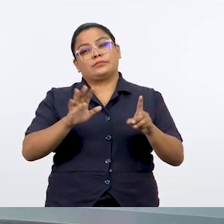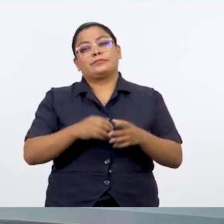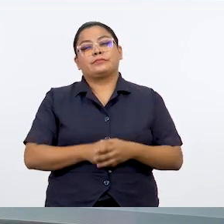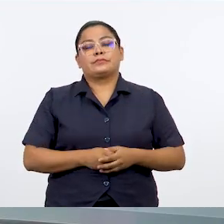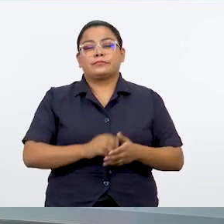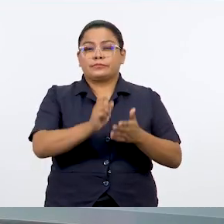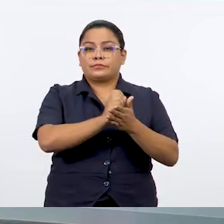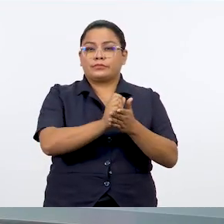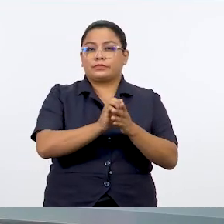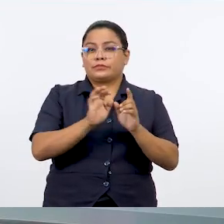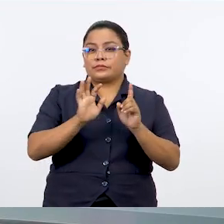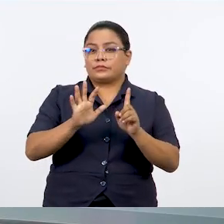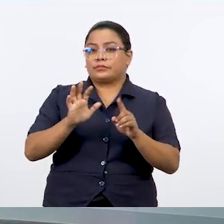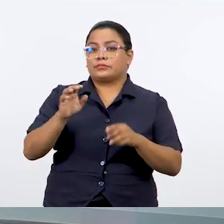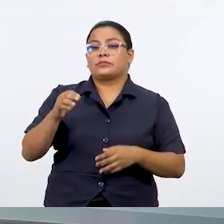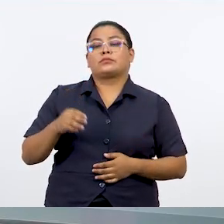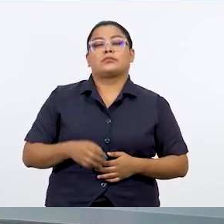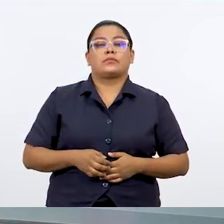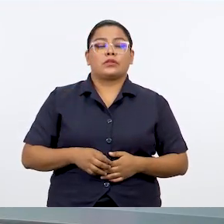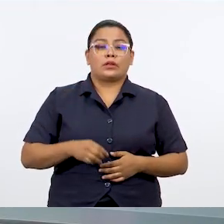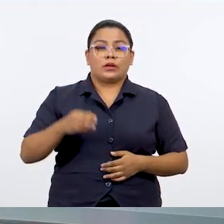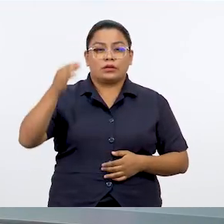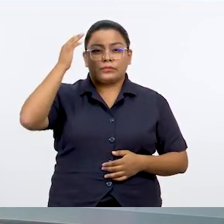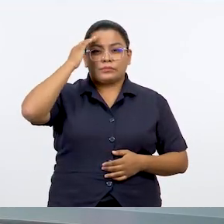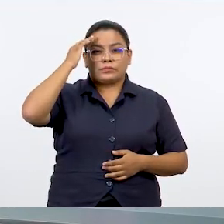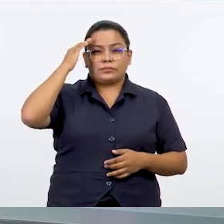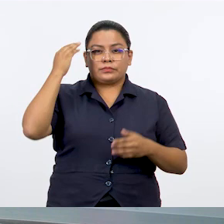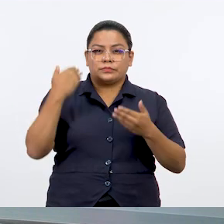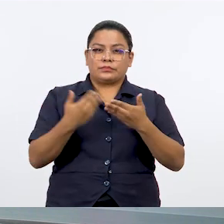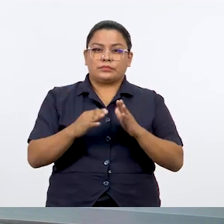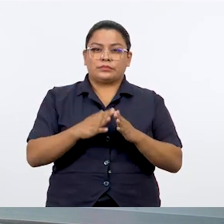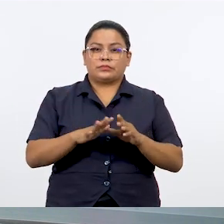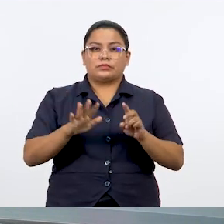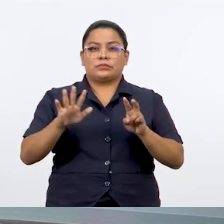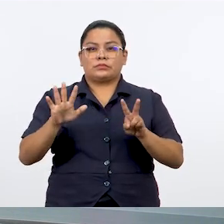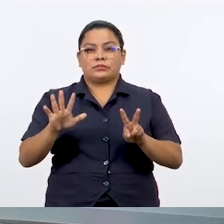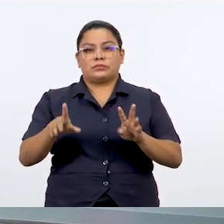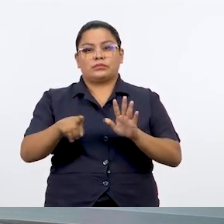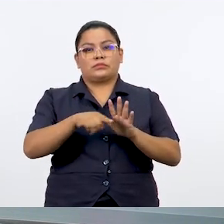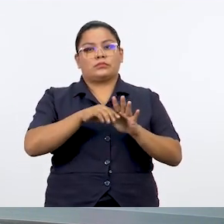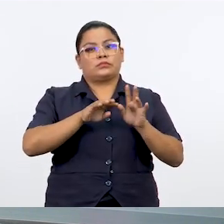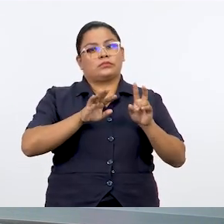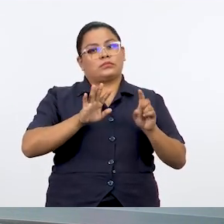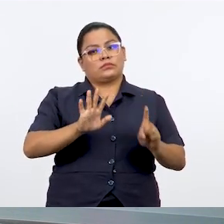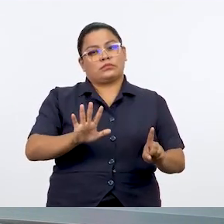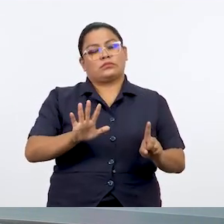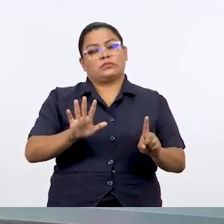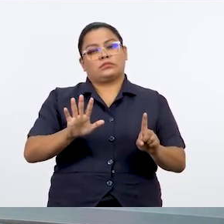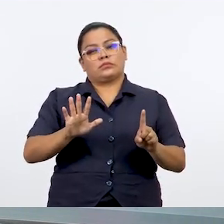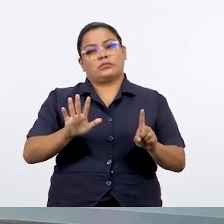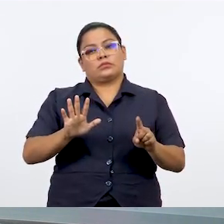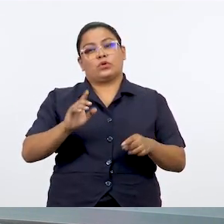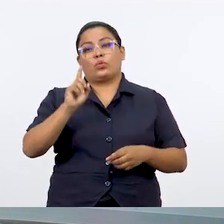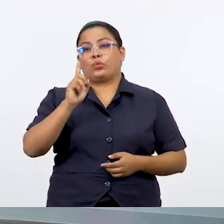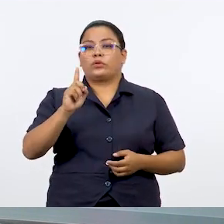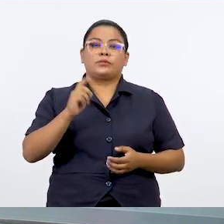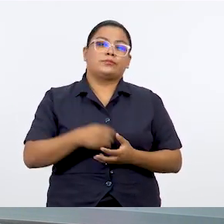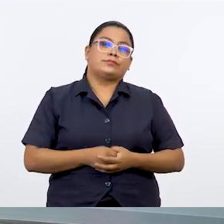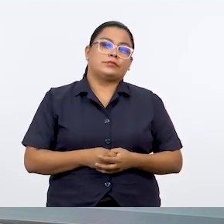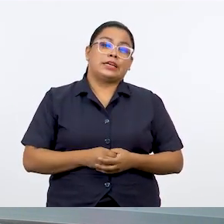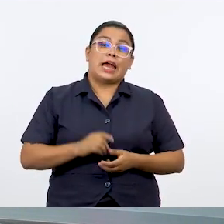Escribimos el 6 y ahora vamos a calcular la diferencia. 7 menos 6, esto es